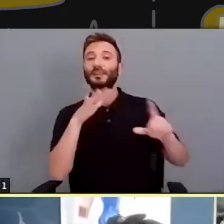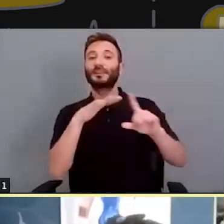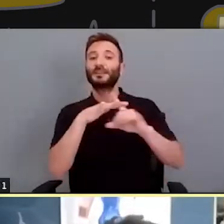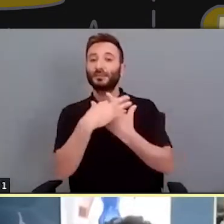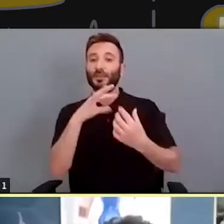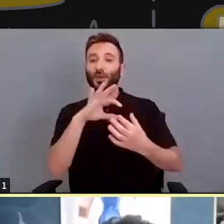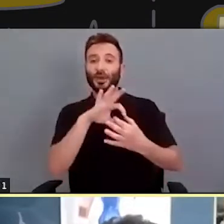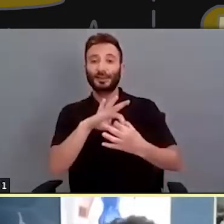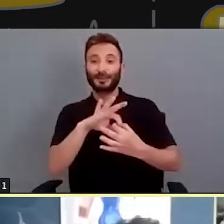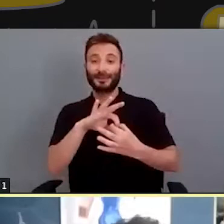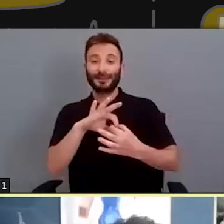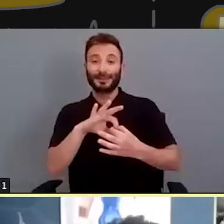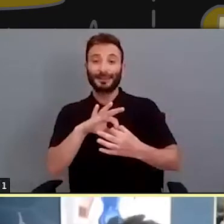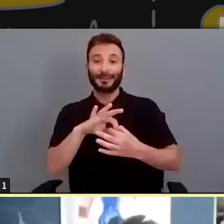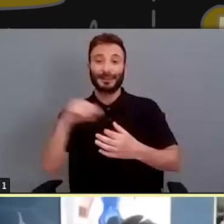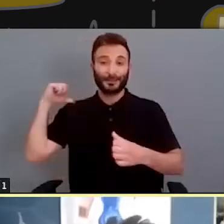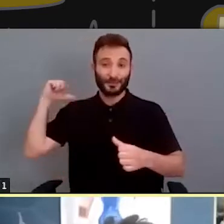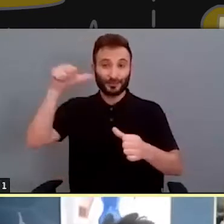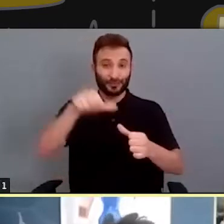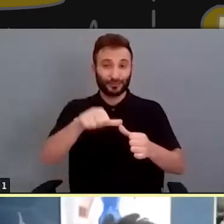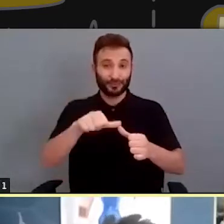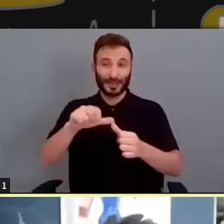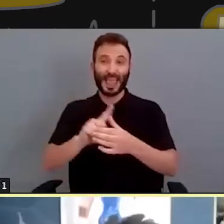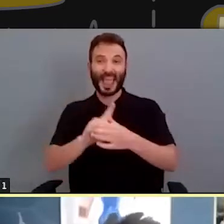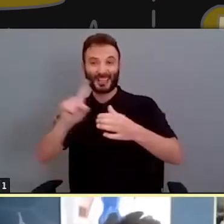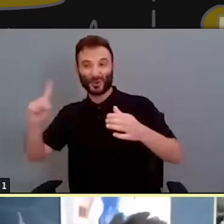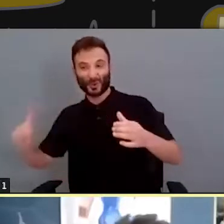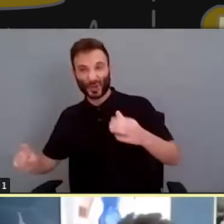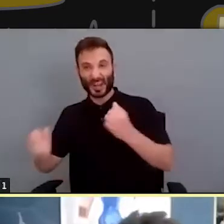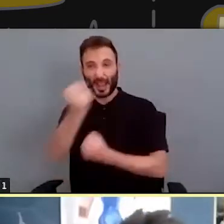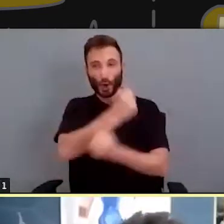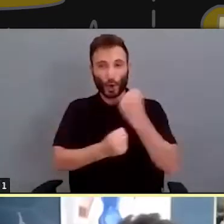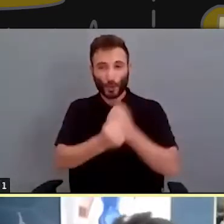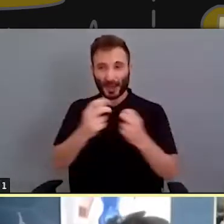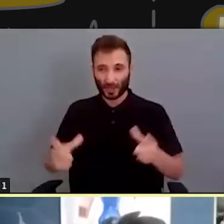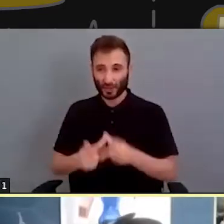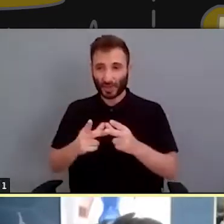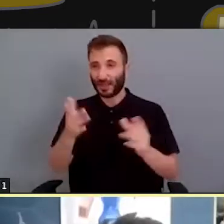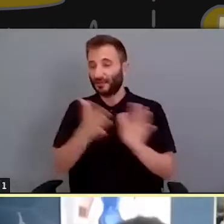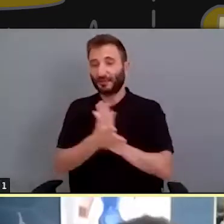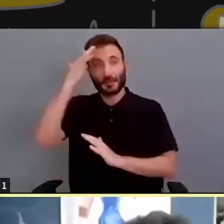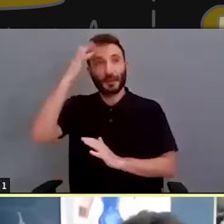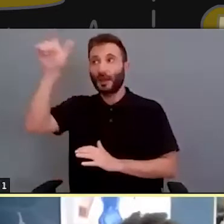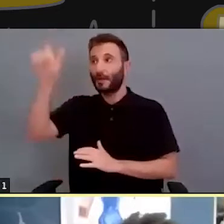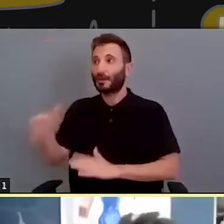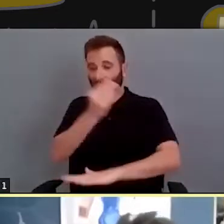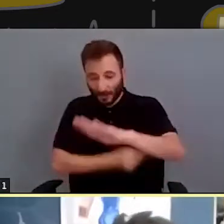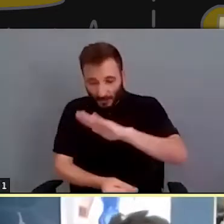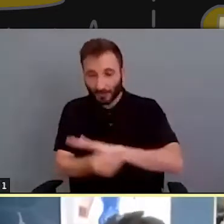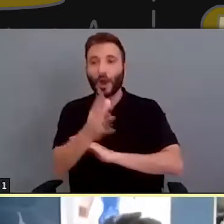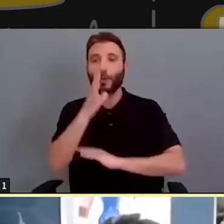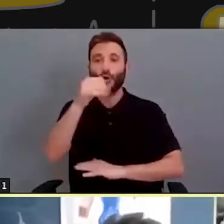síntomas de exclusión económica o social. No es que alguien nazca por su género, condición sexual